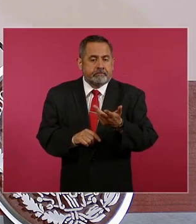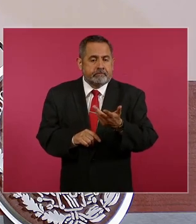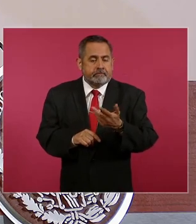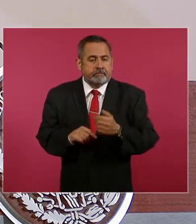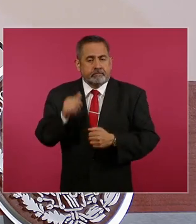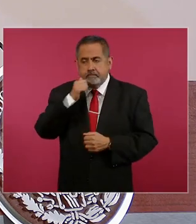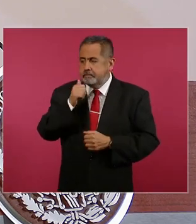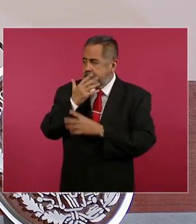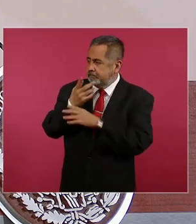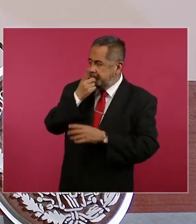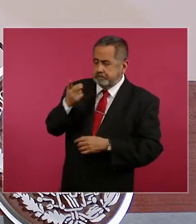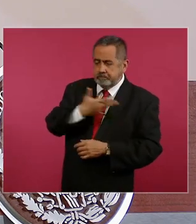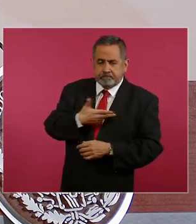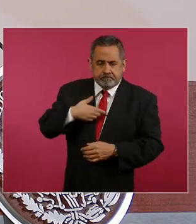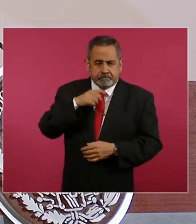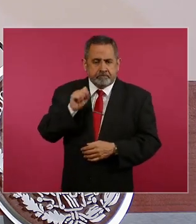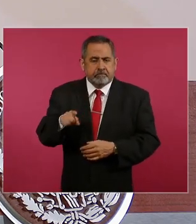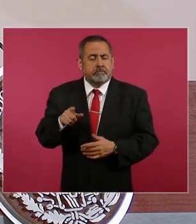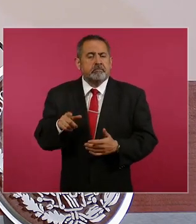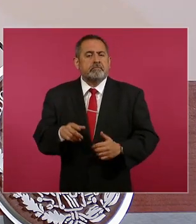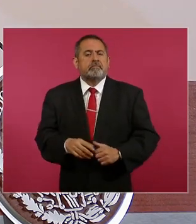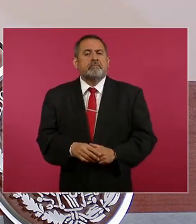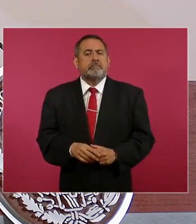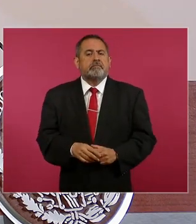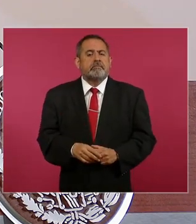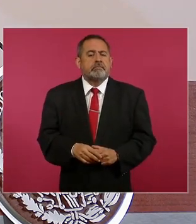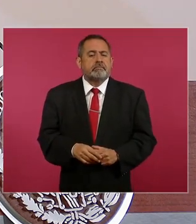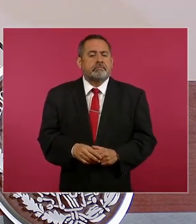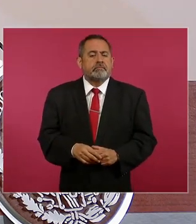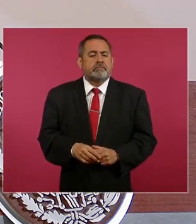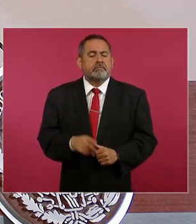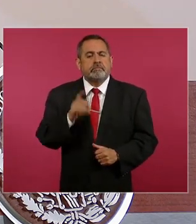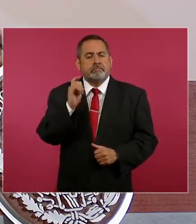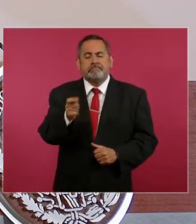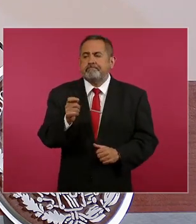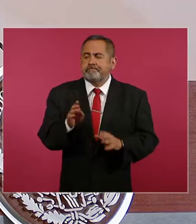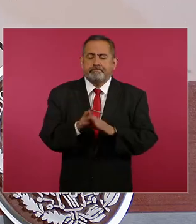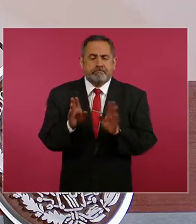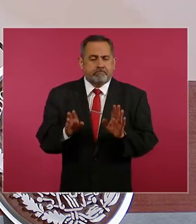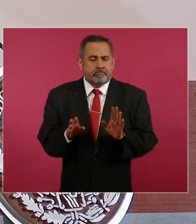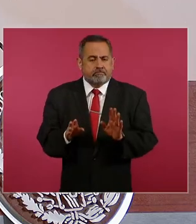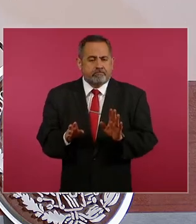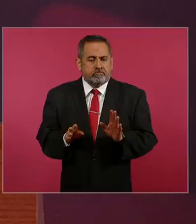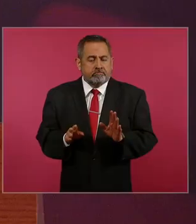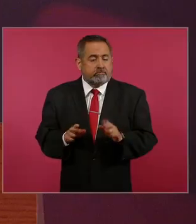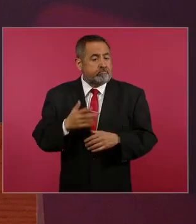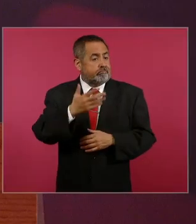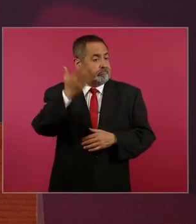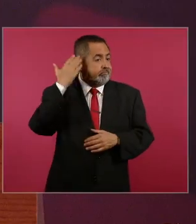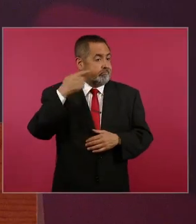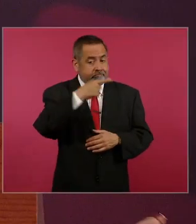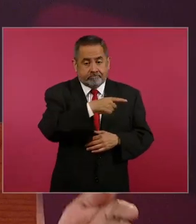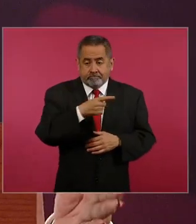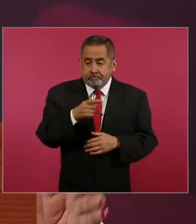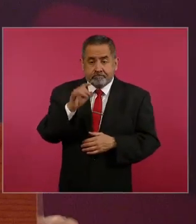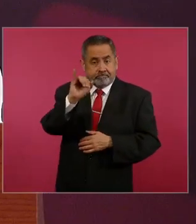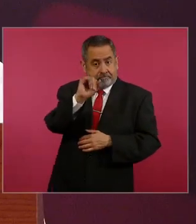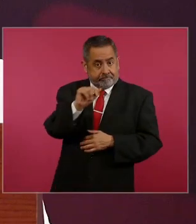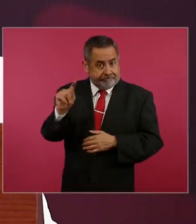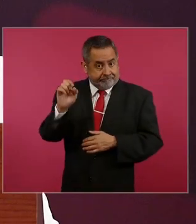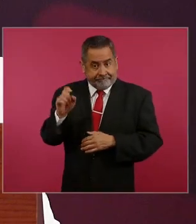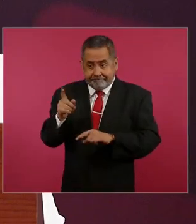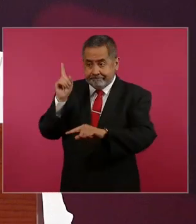que siempre se refiere el señor presidente a la parte de cómo desintegraron el Issste